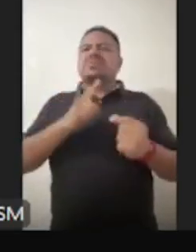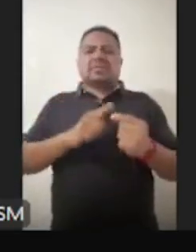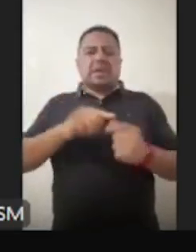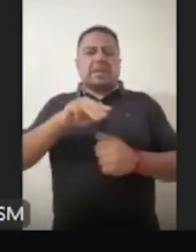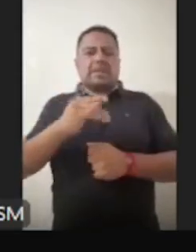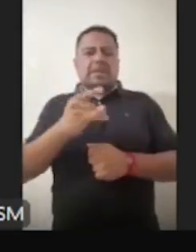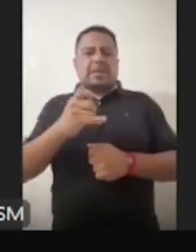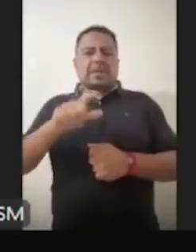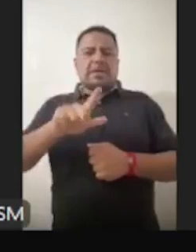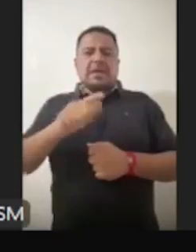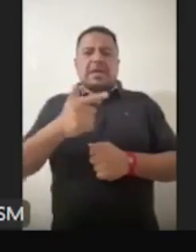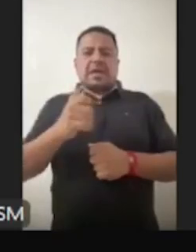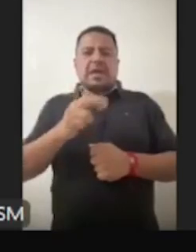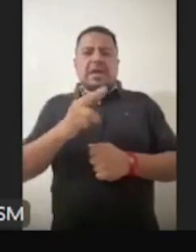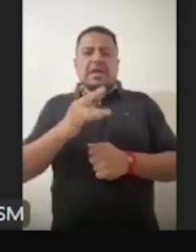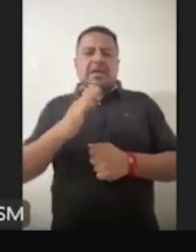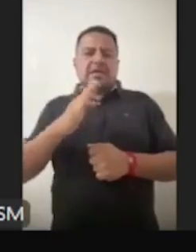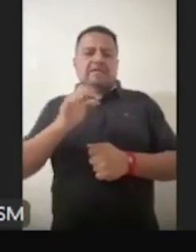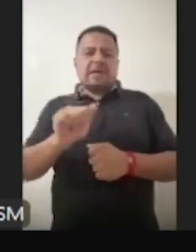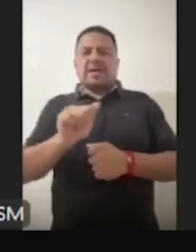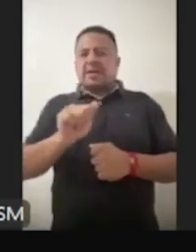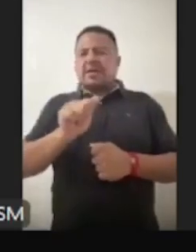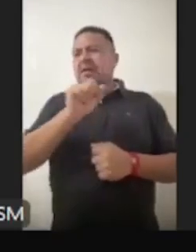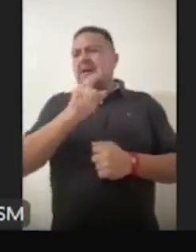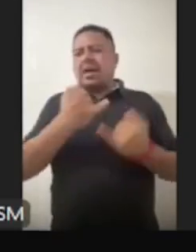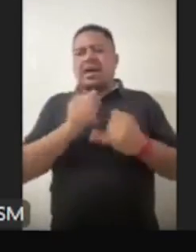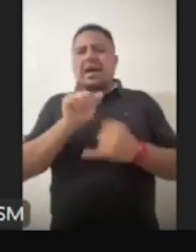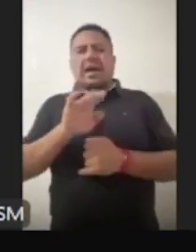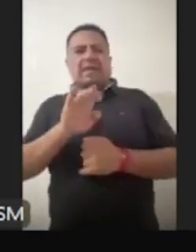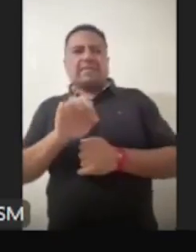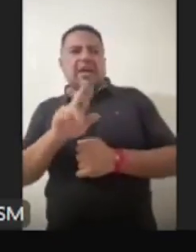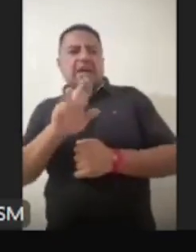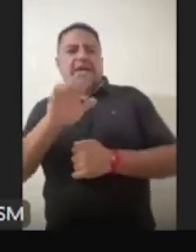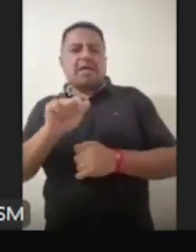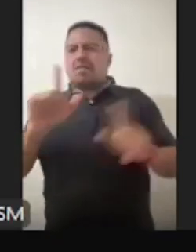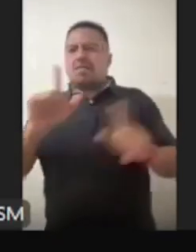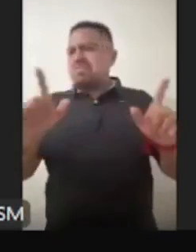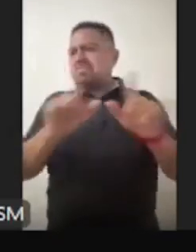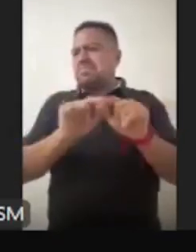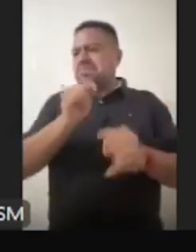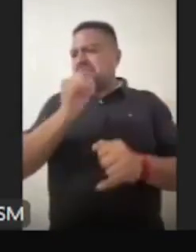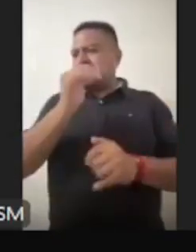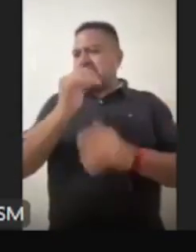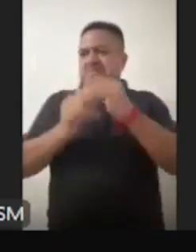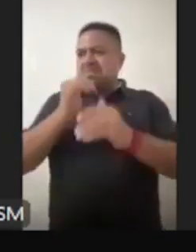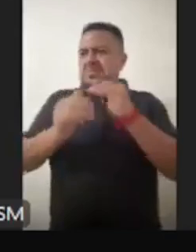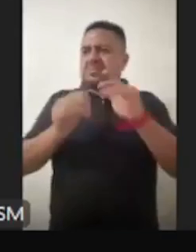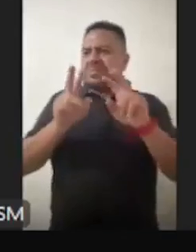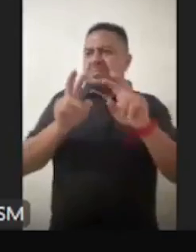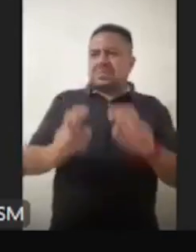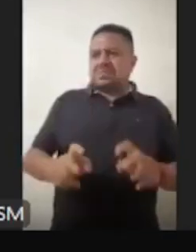Piña Garibay y Najib Miranda Abarca. Son los asuntos a tratar, magistradas, magistrados.